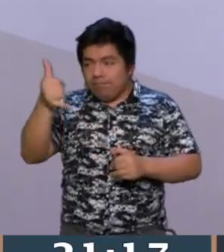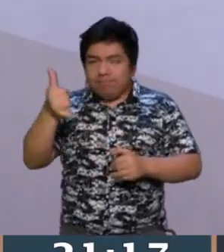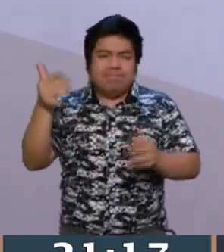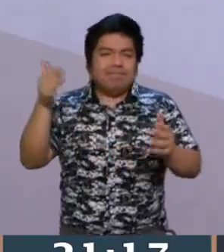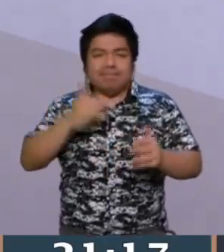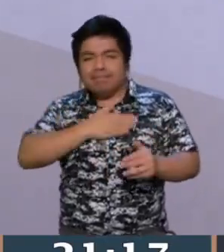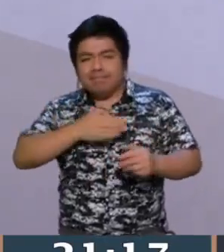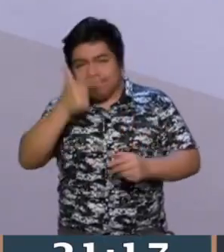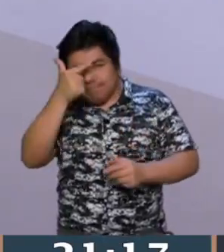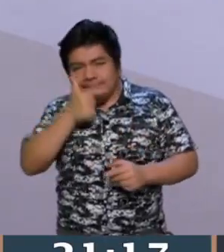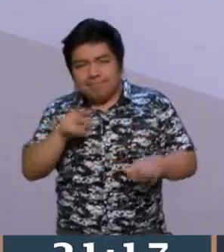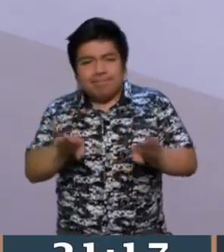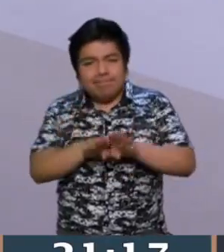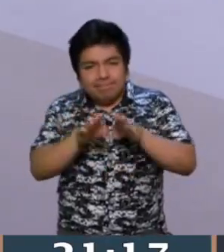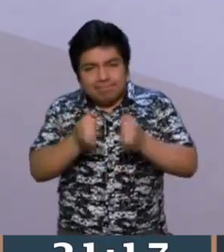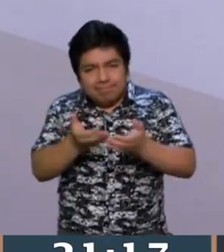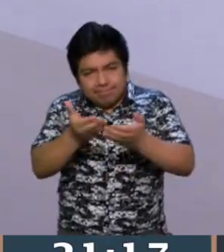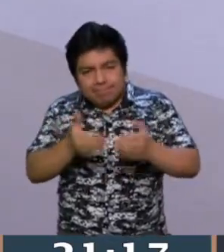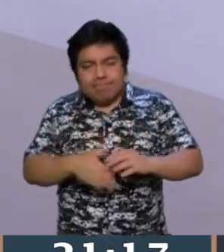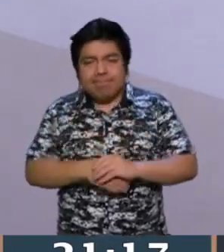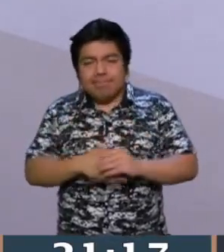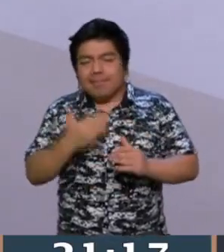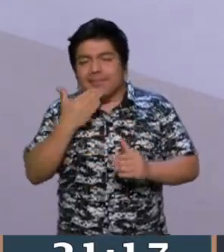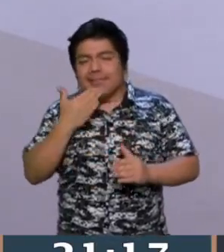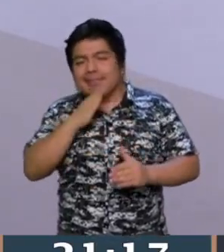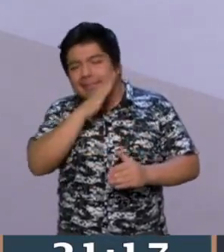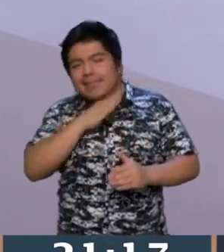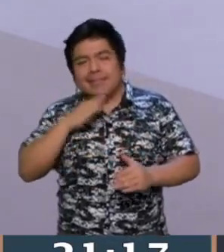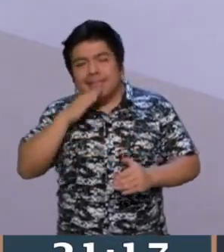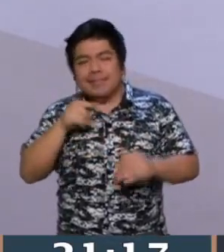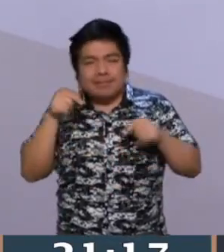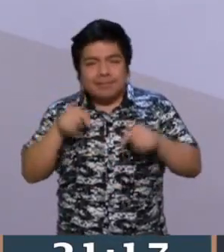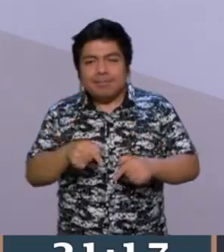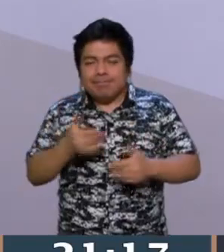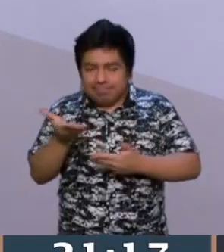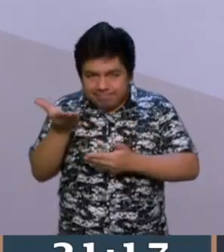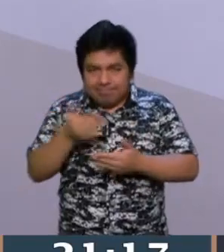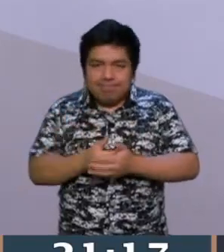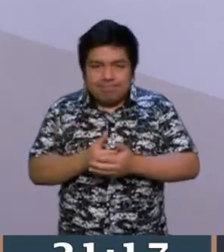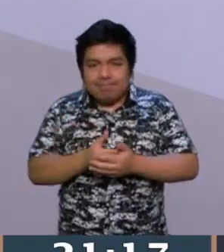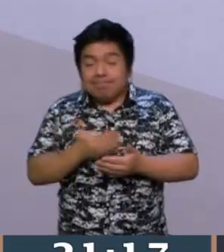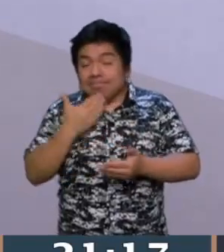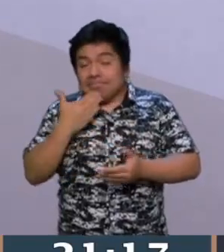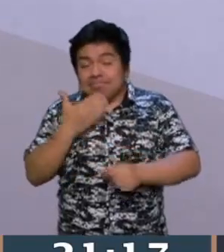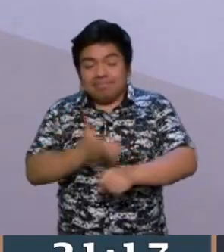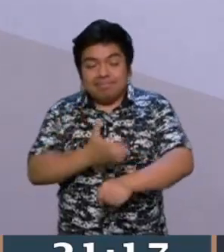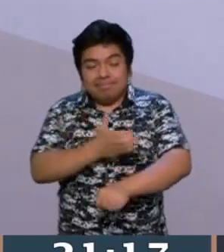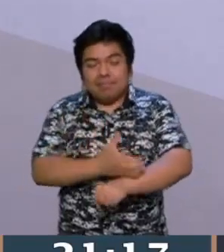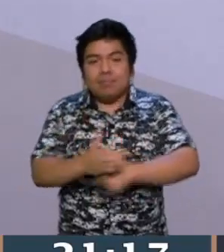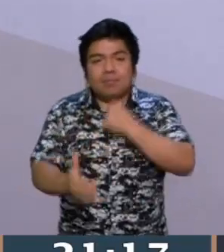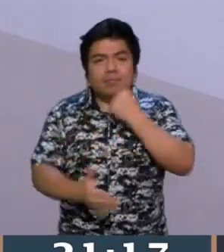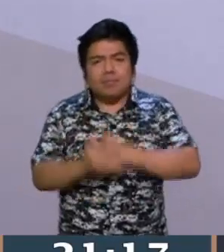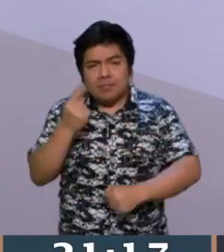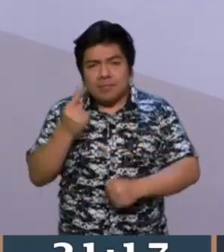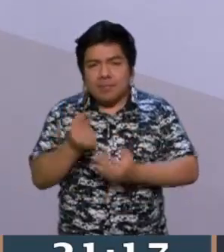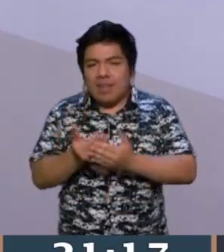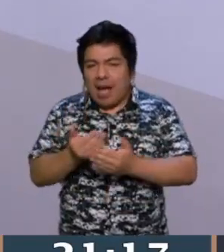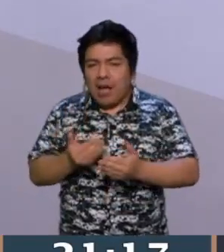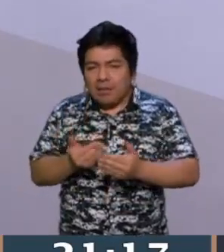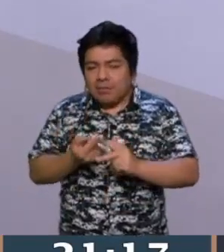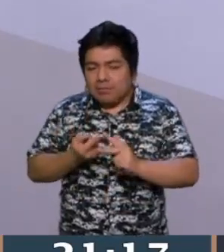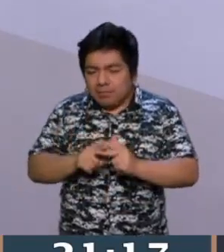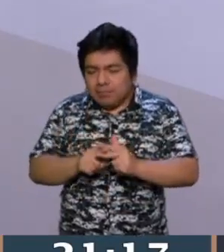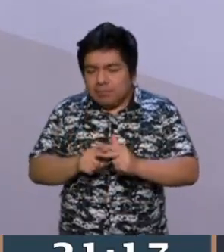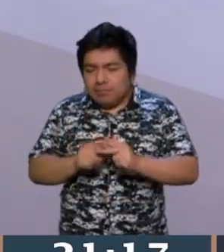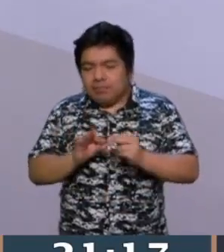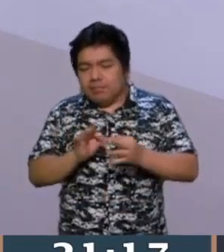telefónica. Buenas noches, secretario, ¿cómo está? Muy buenas noches, Braulio. Aquí para servirle. Qué bueno que nos acompaña, porque al inicio de este espacio